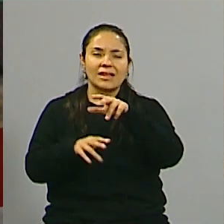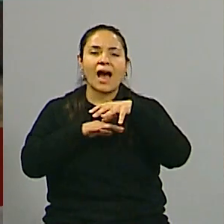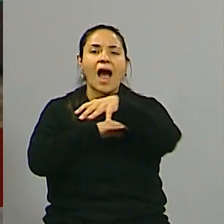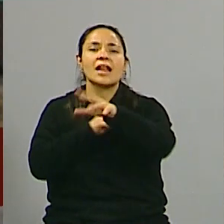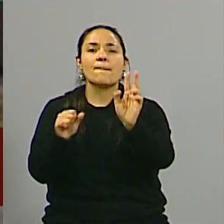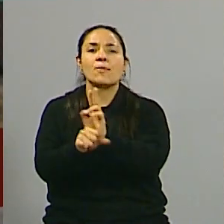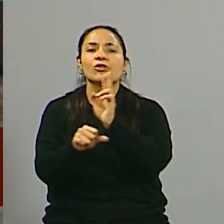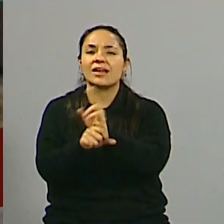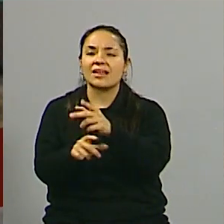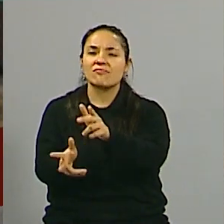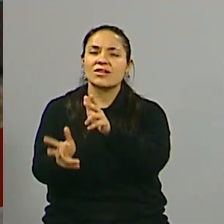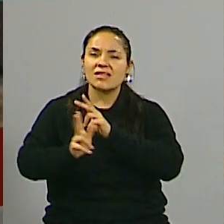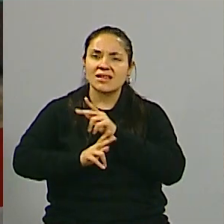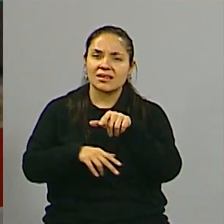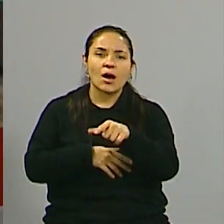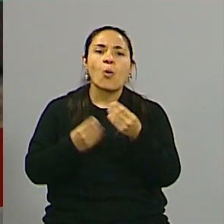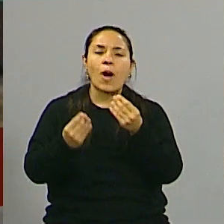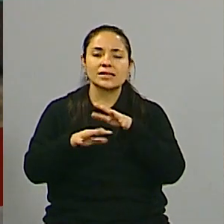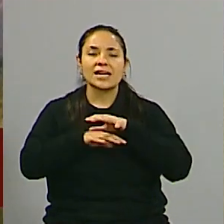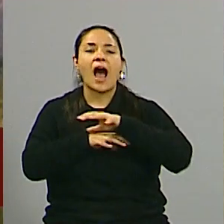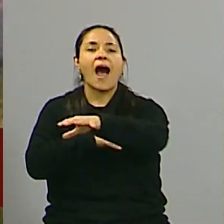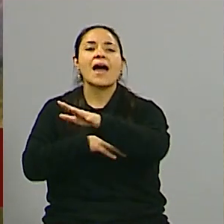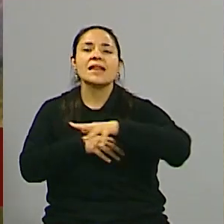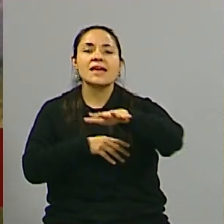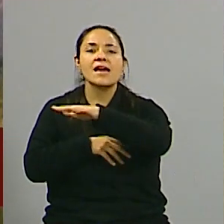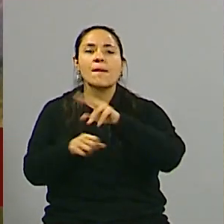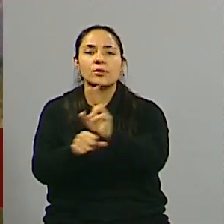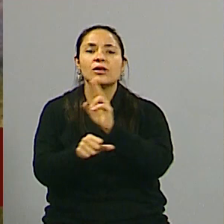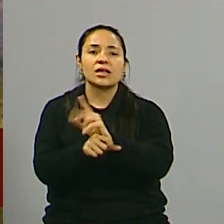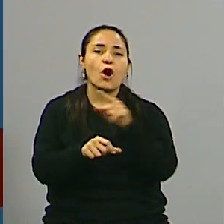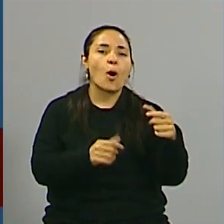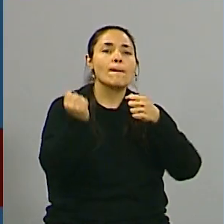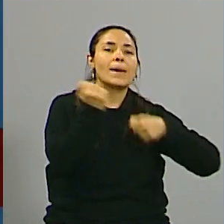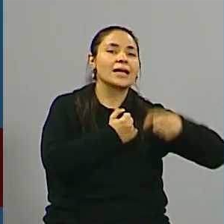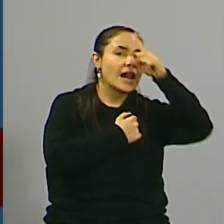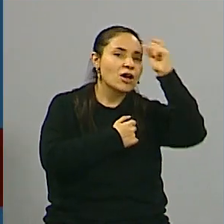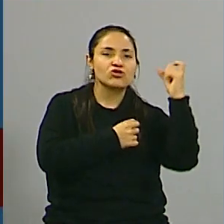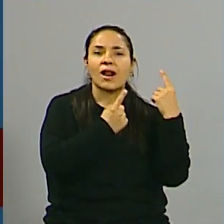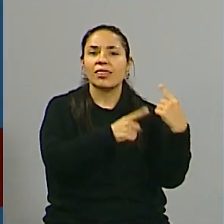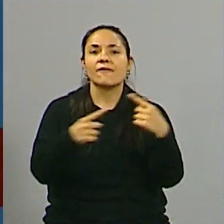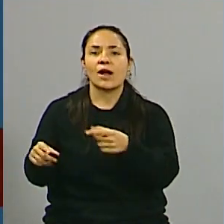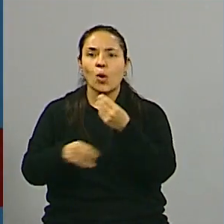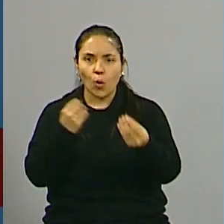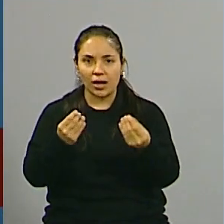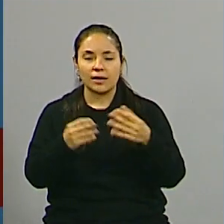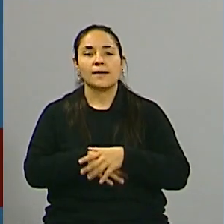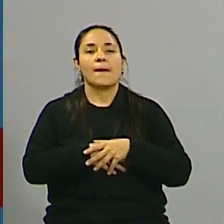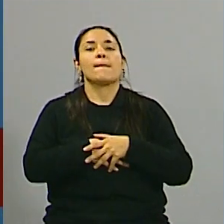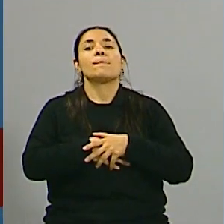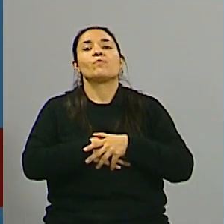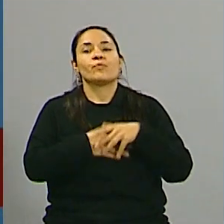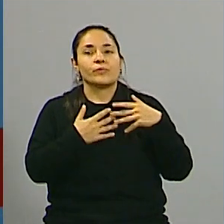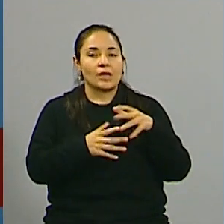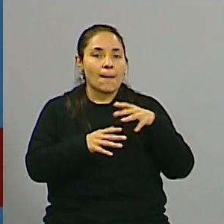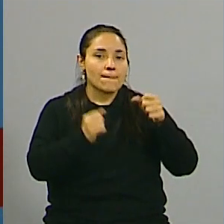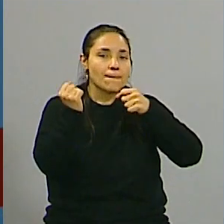son las diferencias que existen entre un área protegida y un parque nacional? Un parque nacional es un tipo de área protegida,